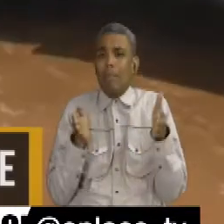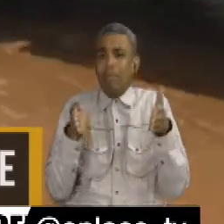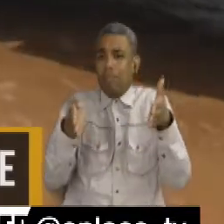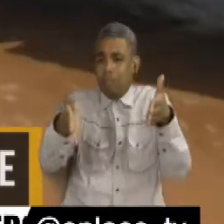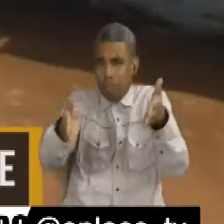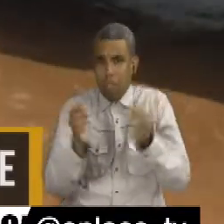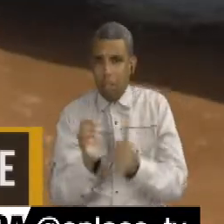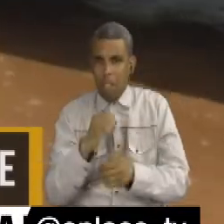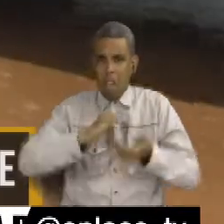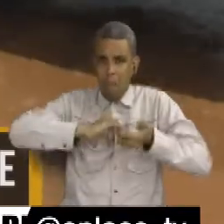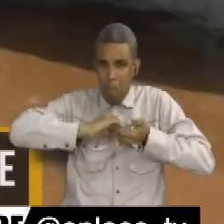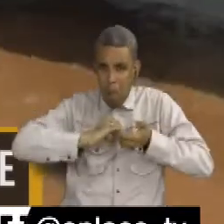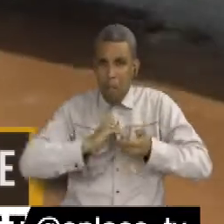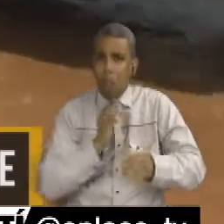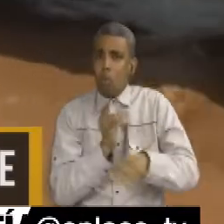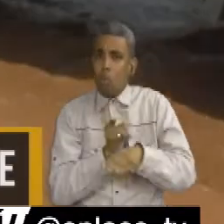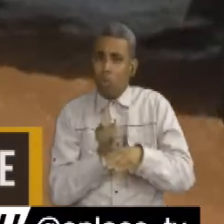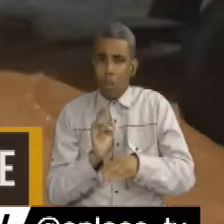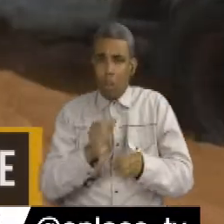6, hasta